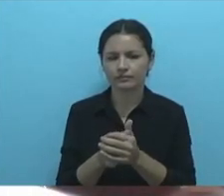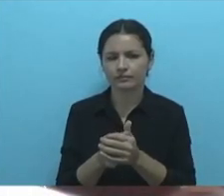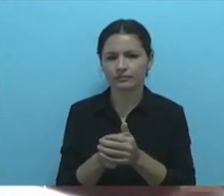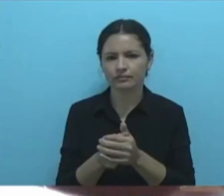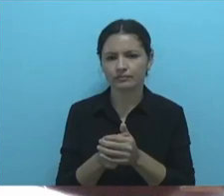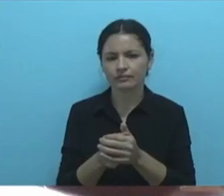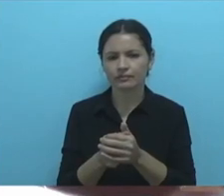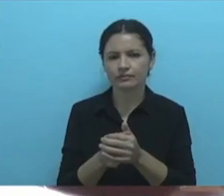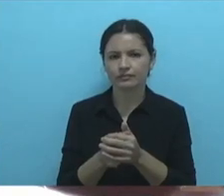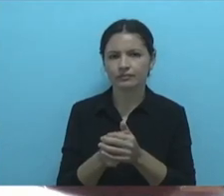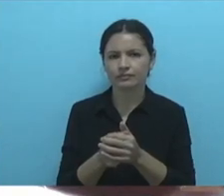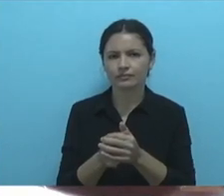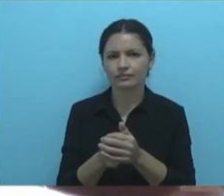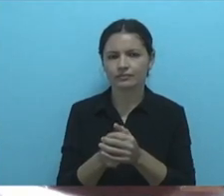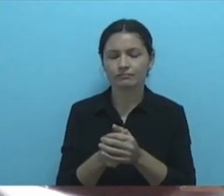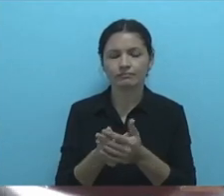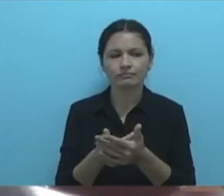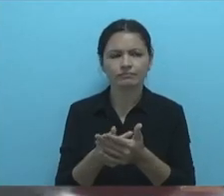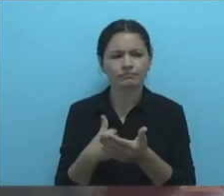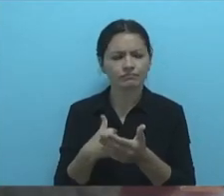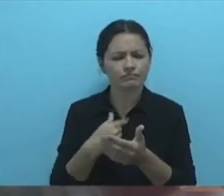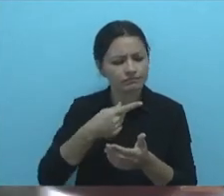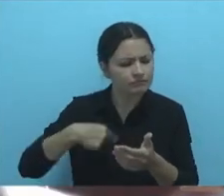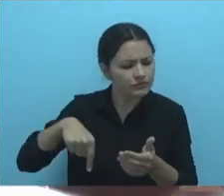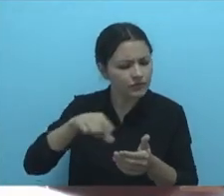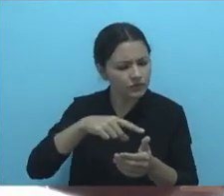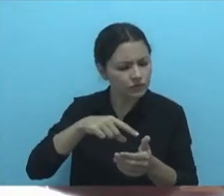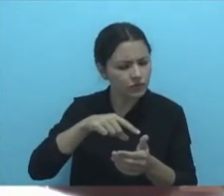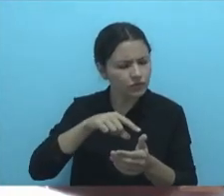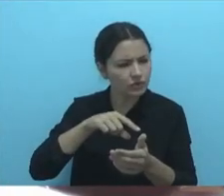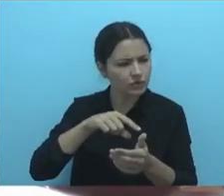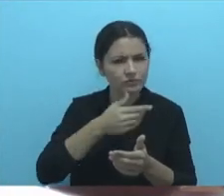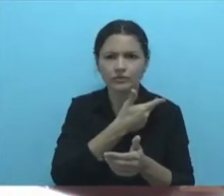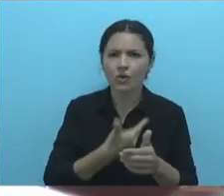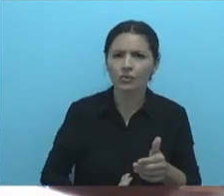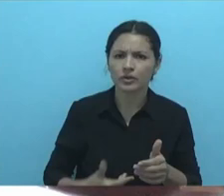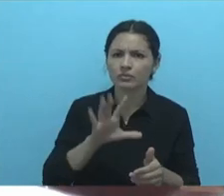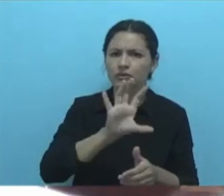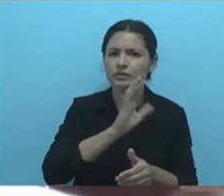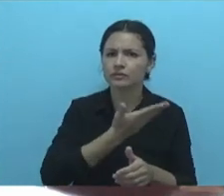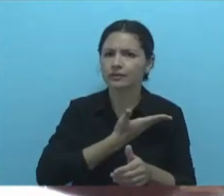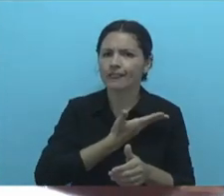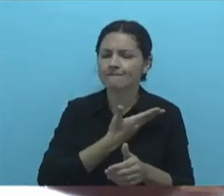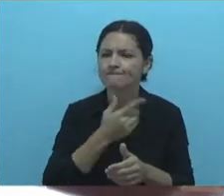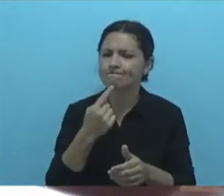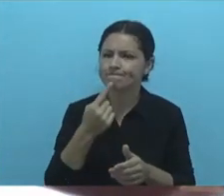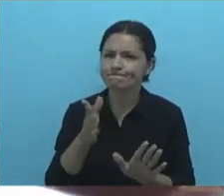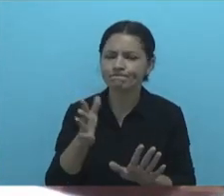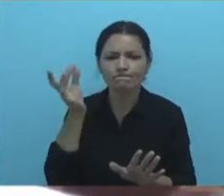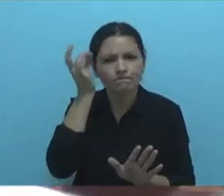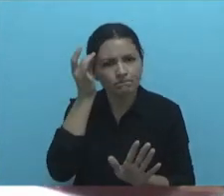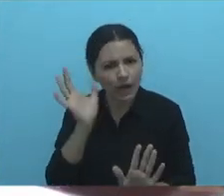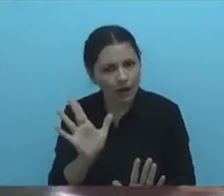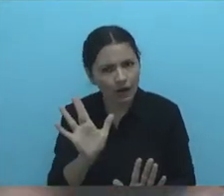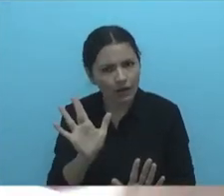a pedir perdón de alguna manera el nombre del estado de santafesino a reivindicar que la política sigue siendo un lugar para